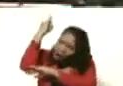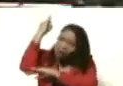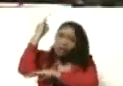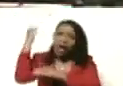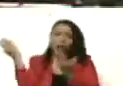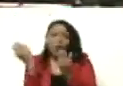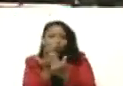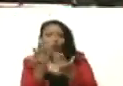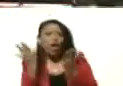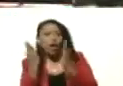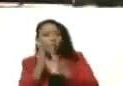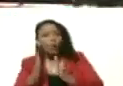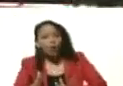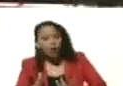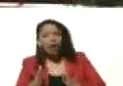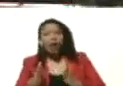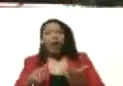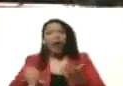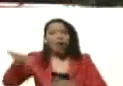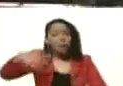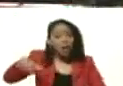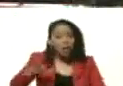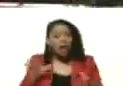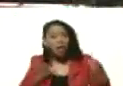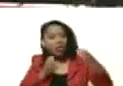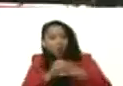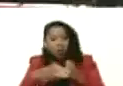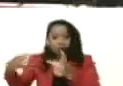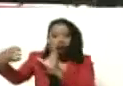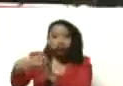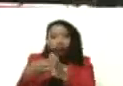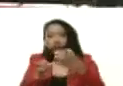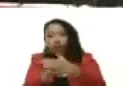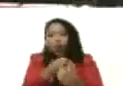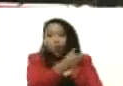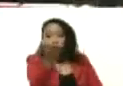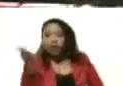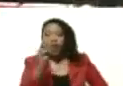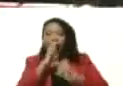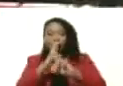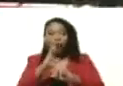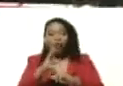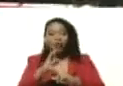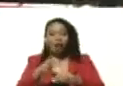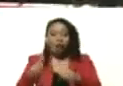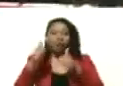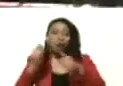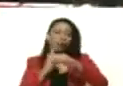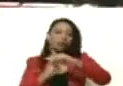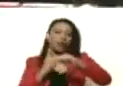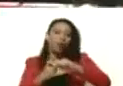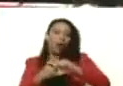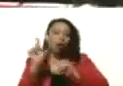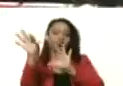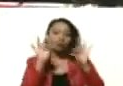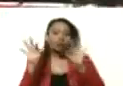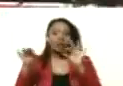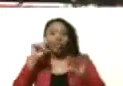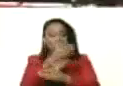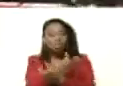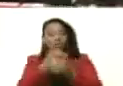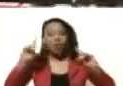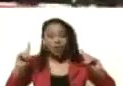escuela, en el paredón, en la plaza, se reunieron. Y ustedes son el resultado de una elección eminentemente